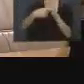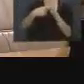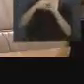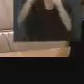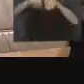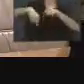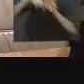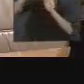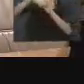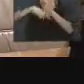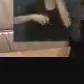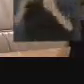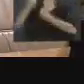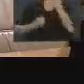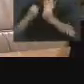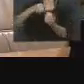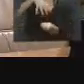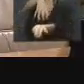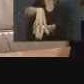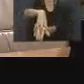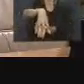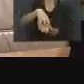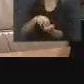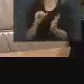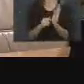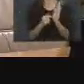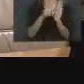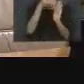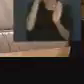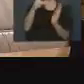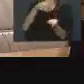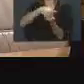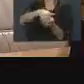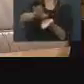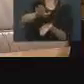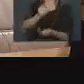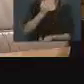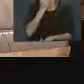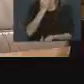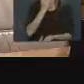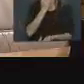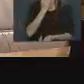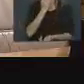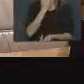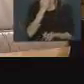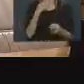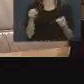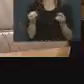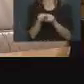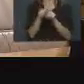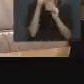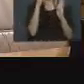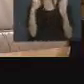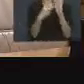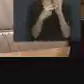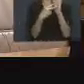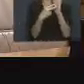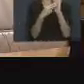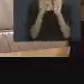condiciones y si lo hubiesen recomendado rechazar también hubiese tenido igual celo que debían